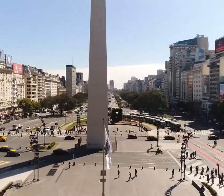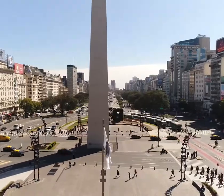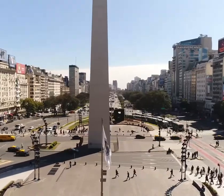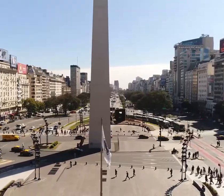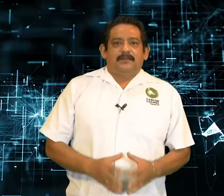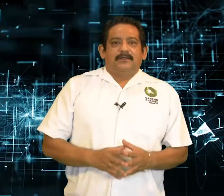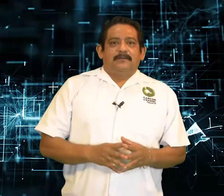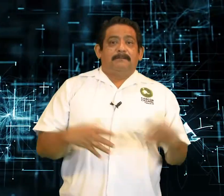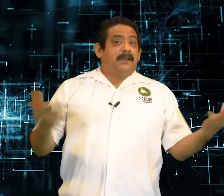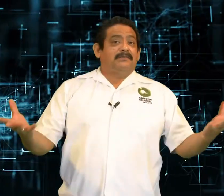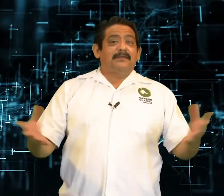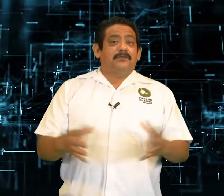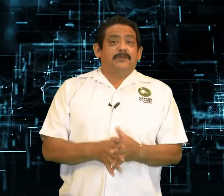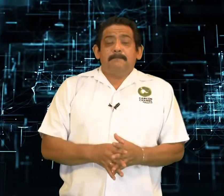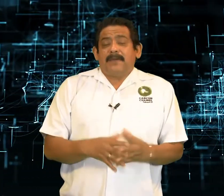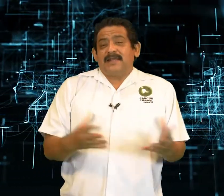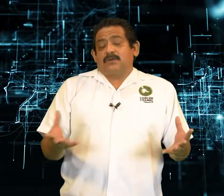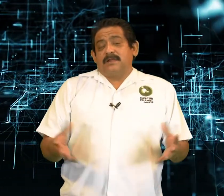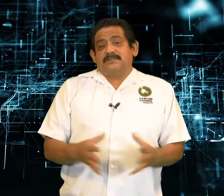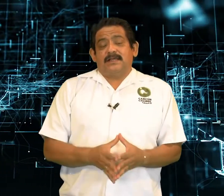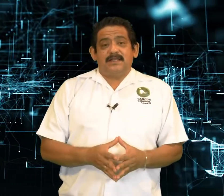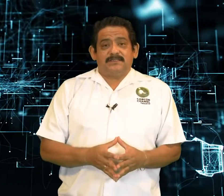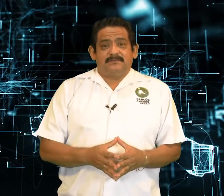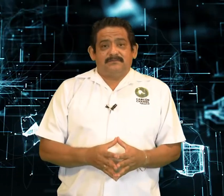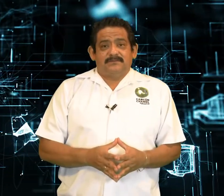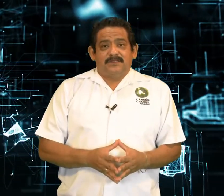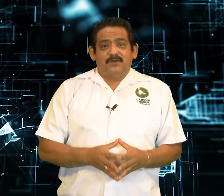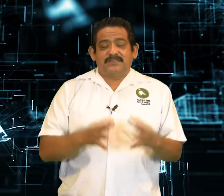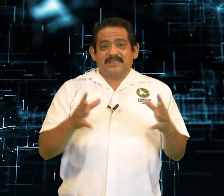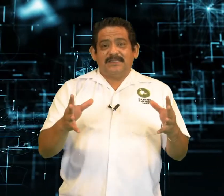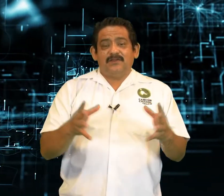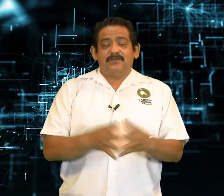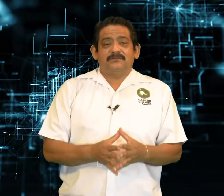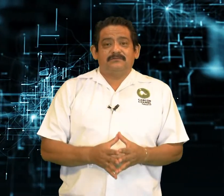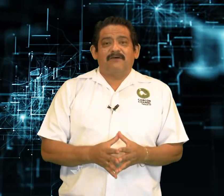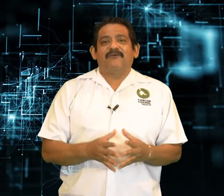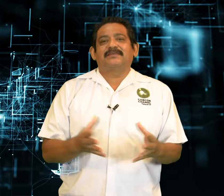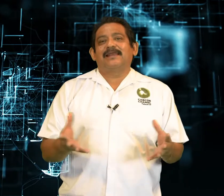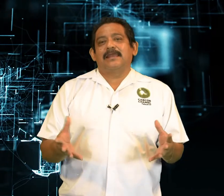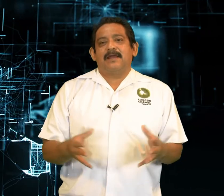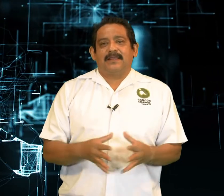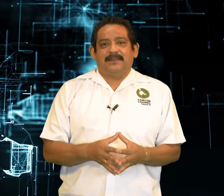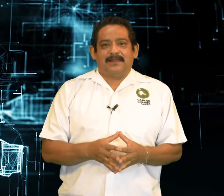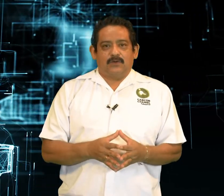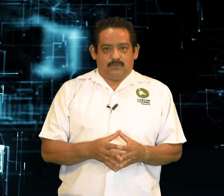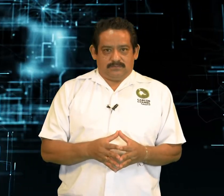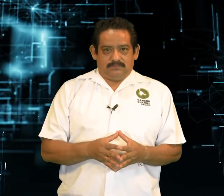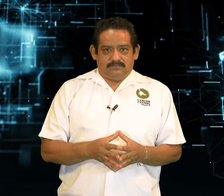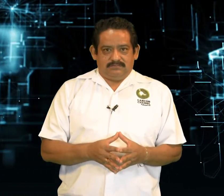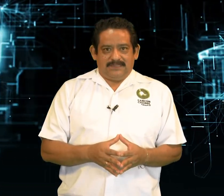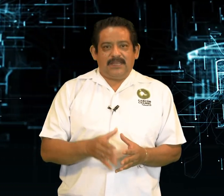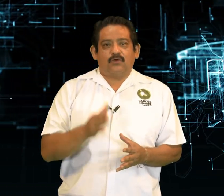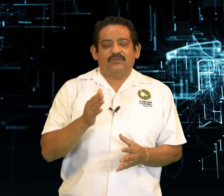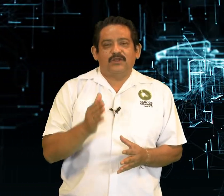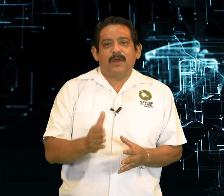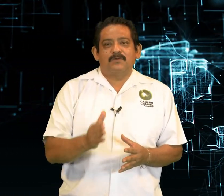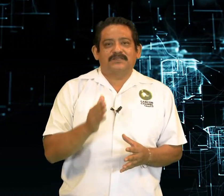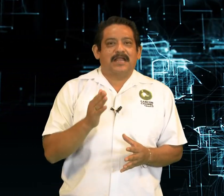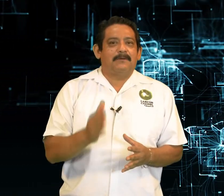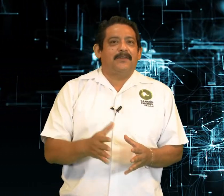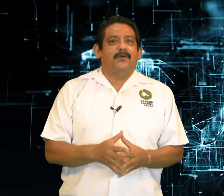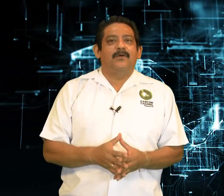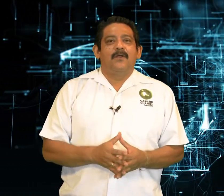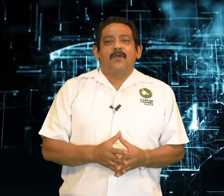negativos. Pero en tanto son peras o manzanas, los escándalos afectan la imagen de Cancún. Y